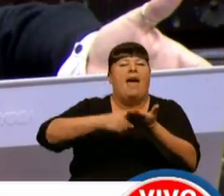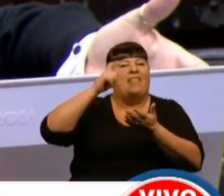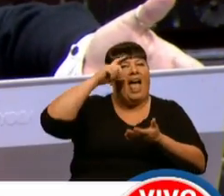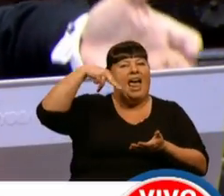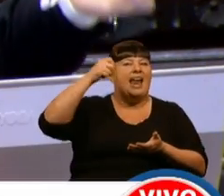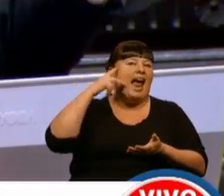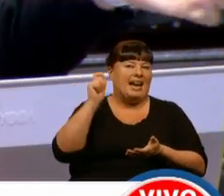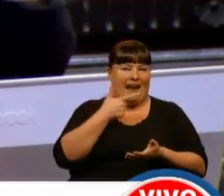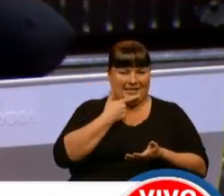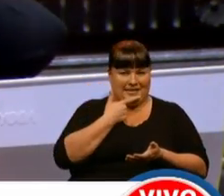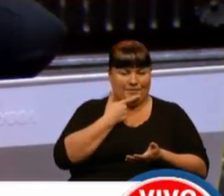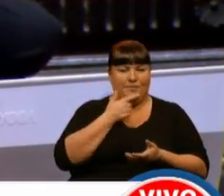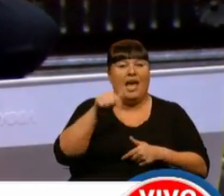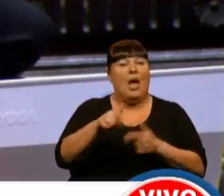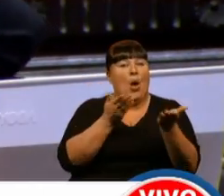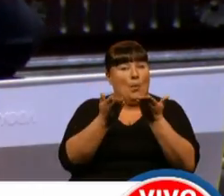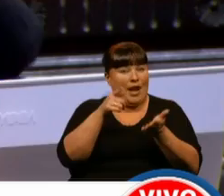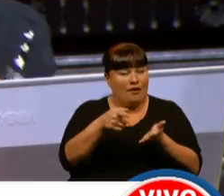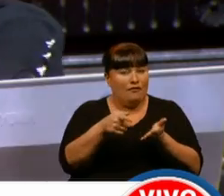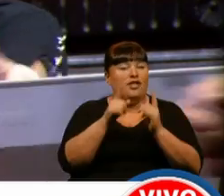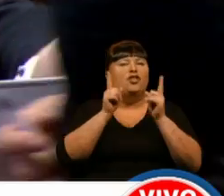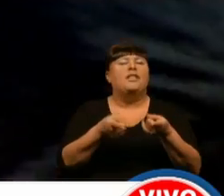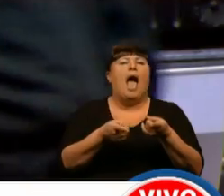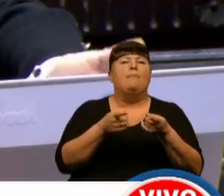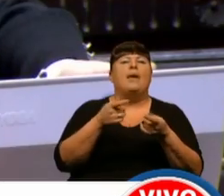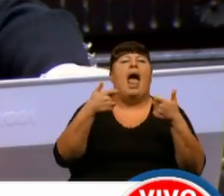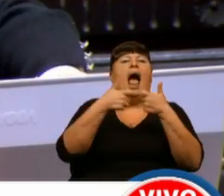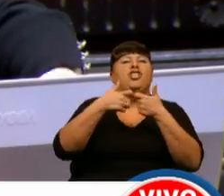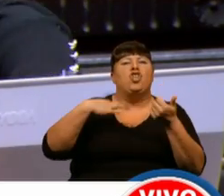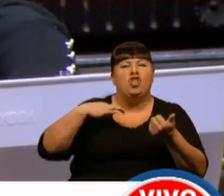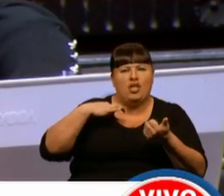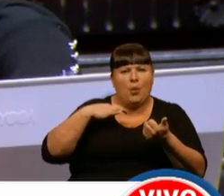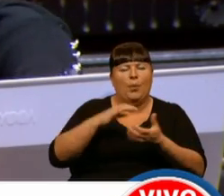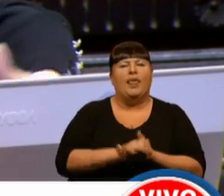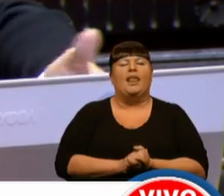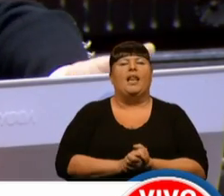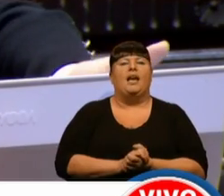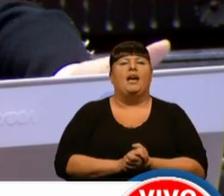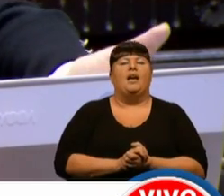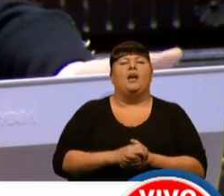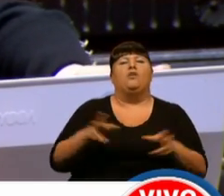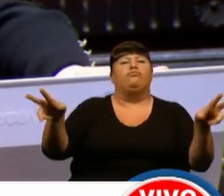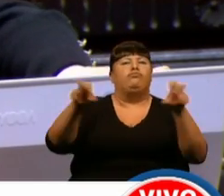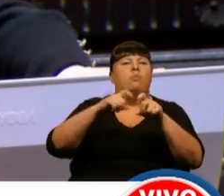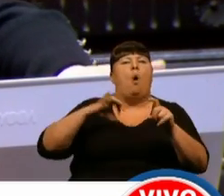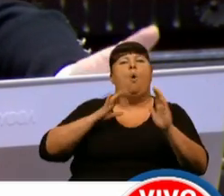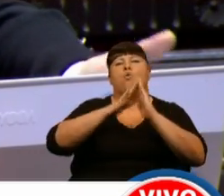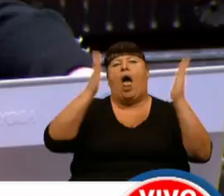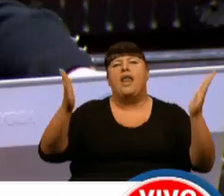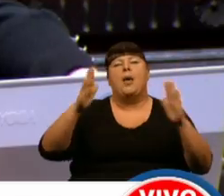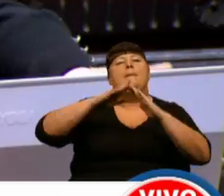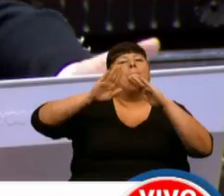enargás dentro de este beneficio van a quedar las asociaciones civiles con ingresos ordinarios anuales